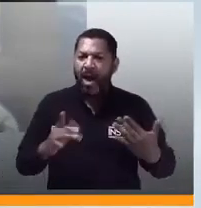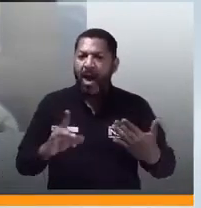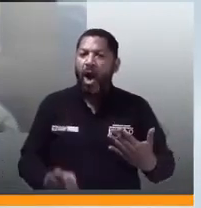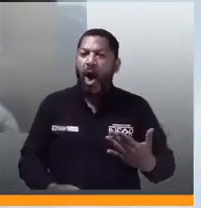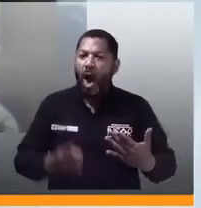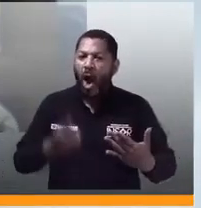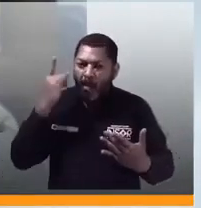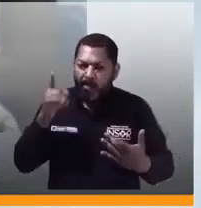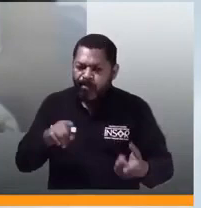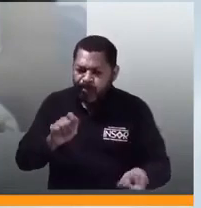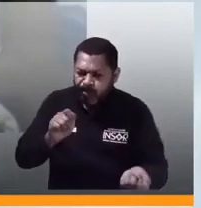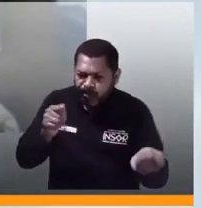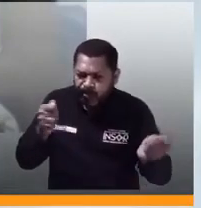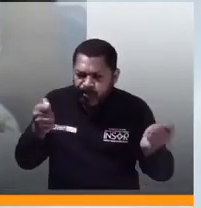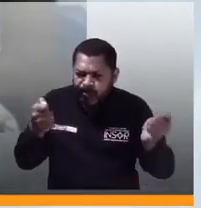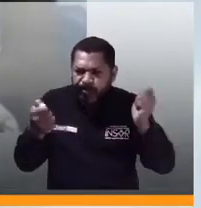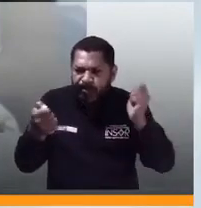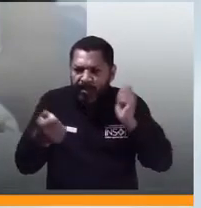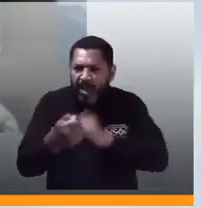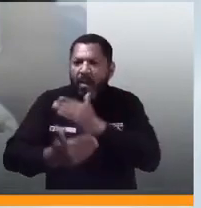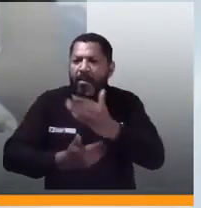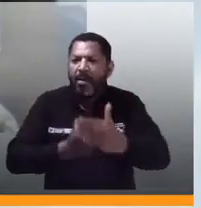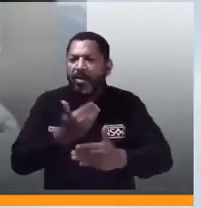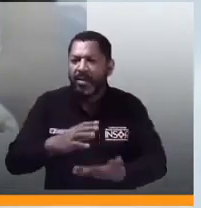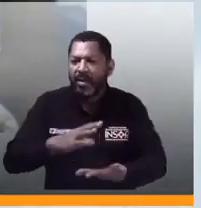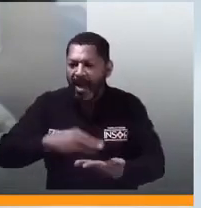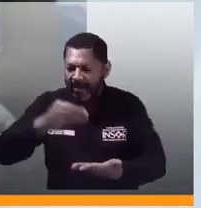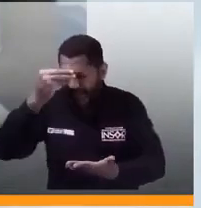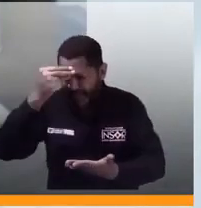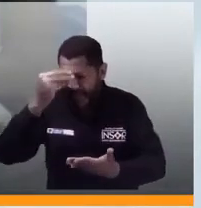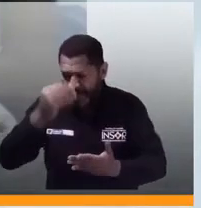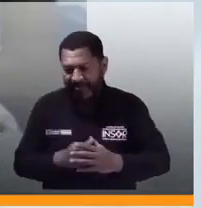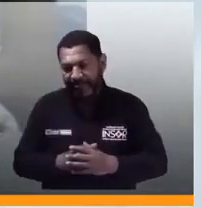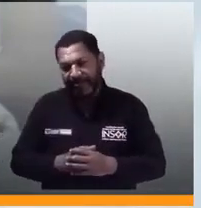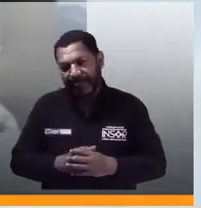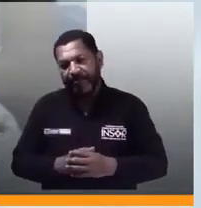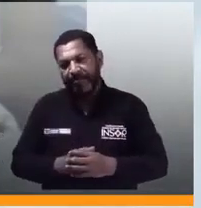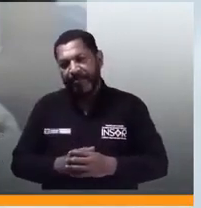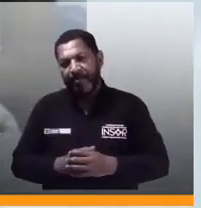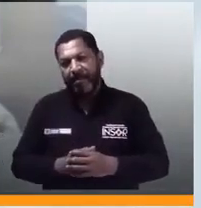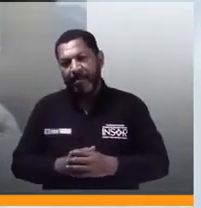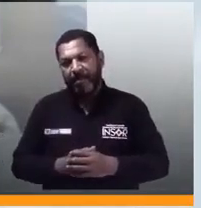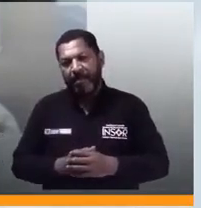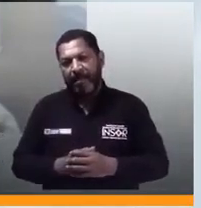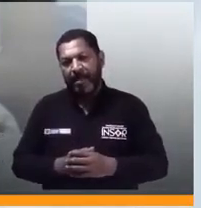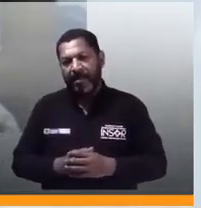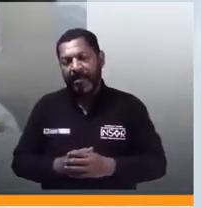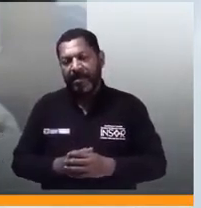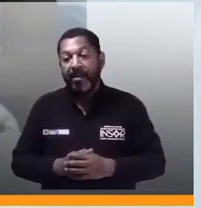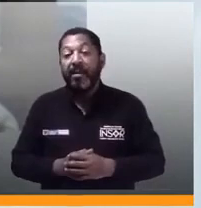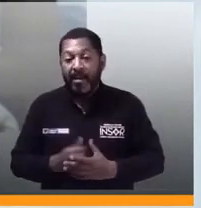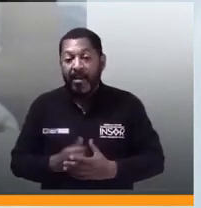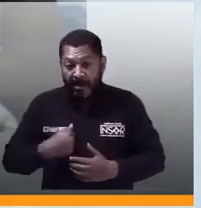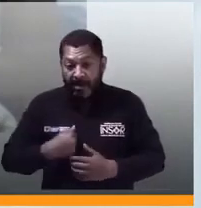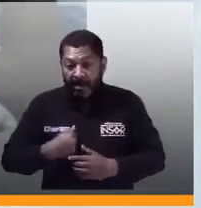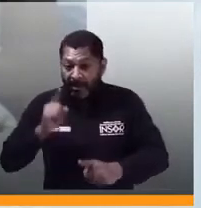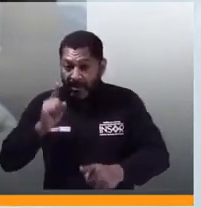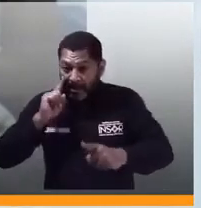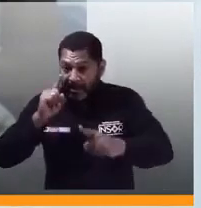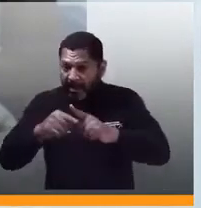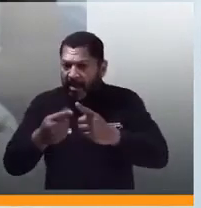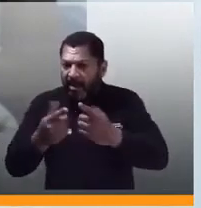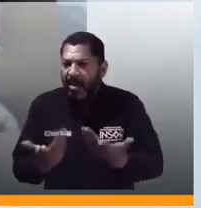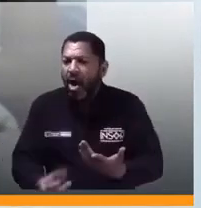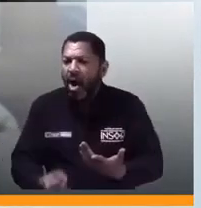transitar en estos procesos de aprendizaje. Finalmente, desde mi punto de vista, conocer a los estudiantes